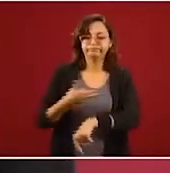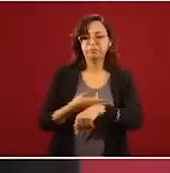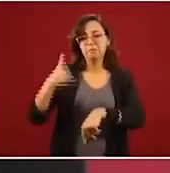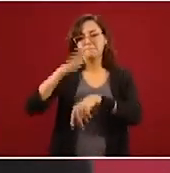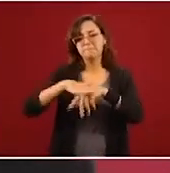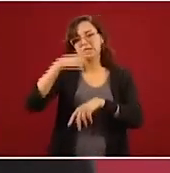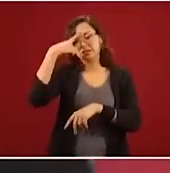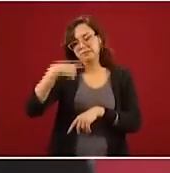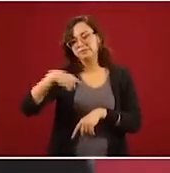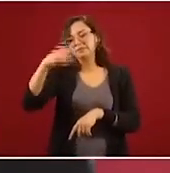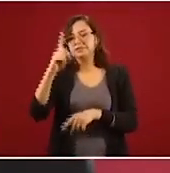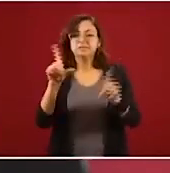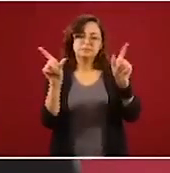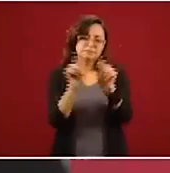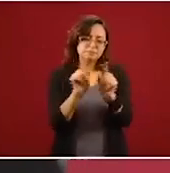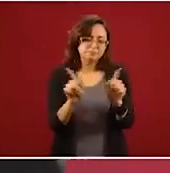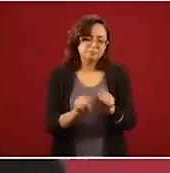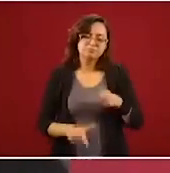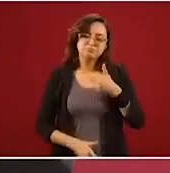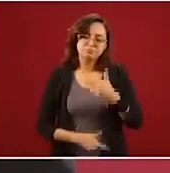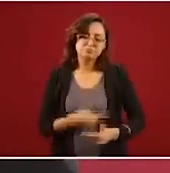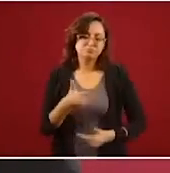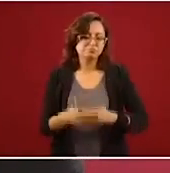se simplifiquen trámites y se avance.